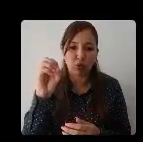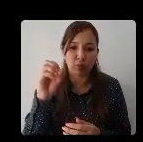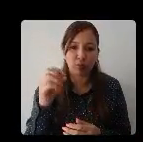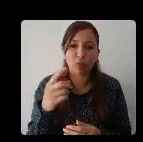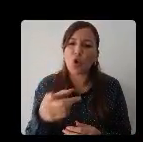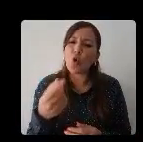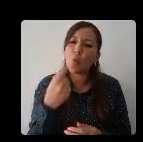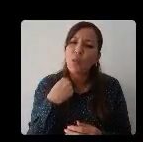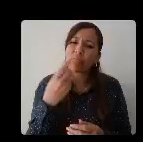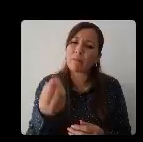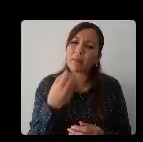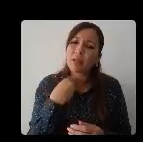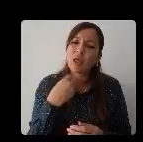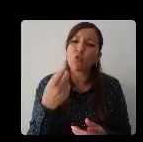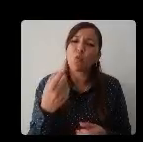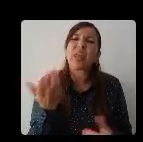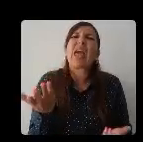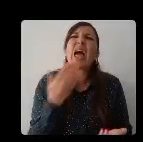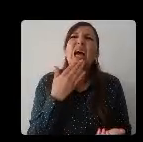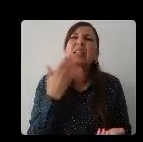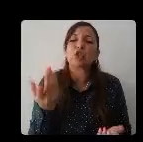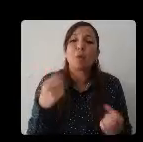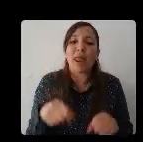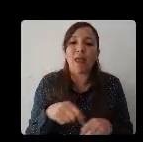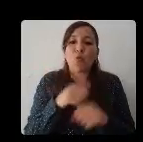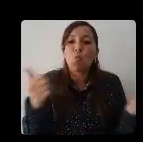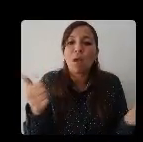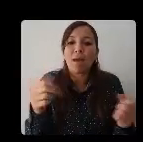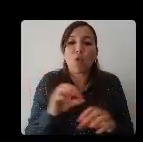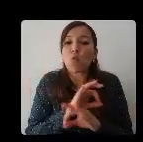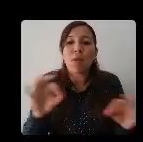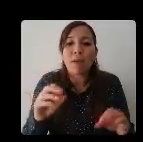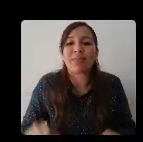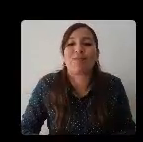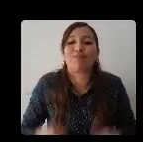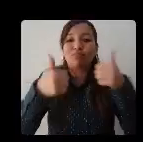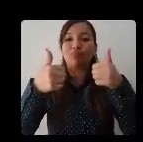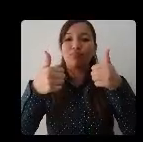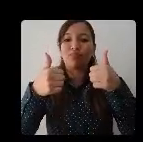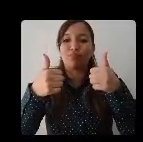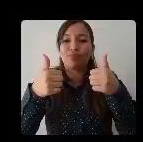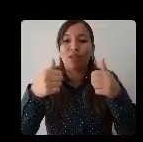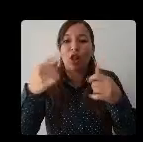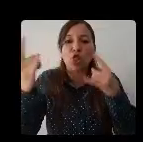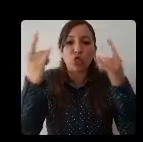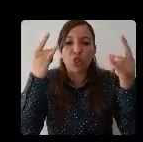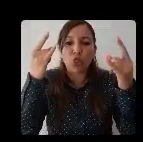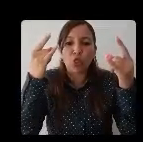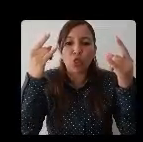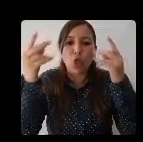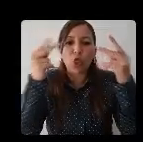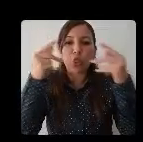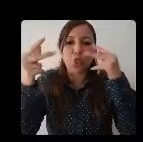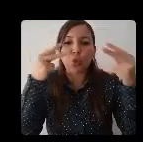reactivar la actividad turística este año. Sí, Bien, nosotros